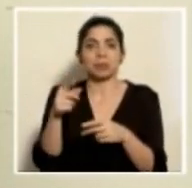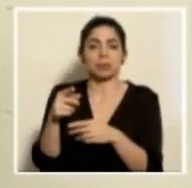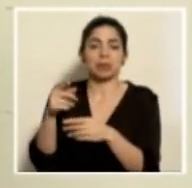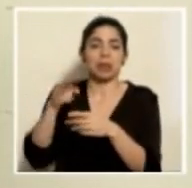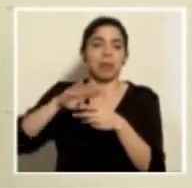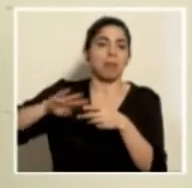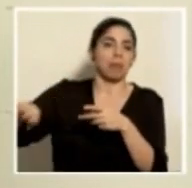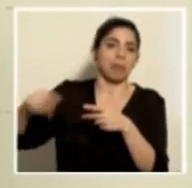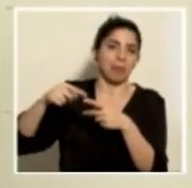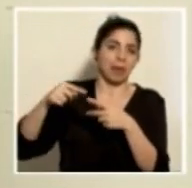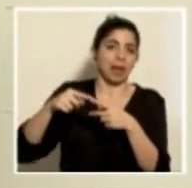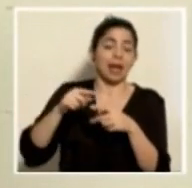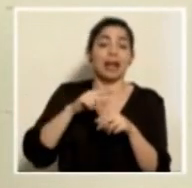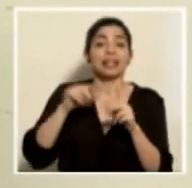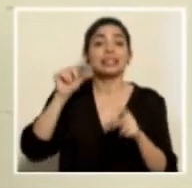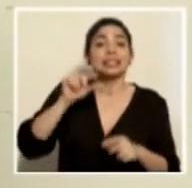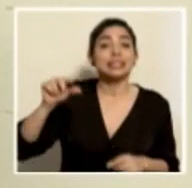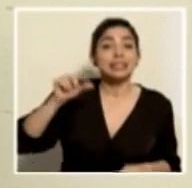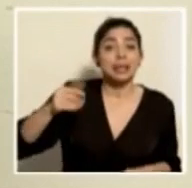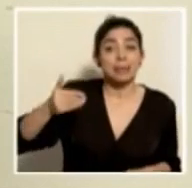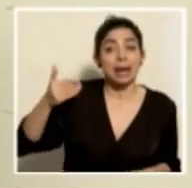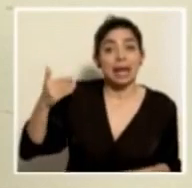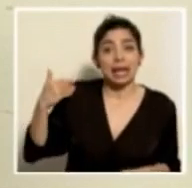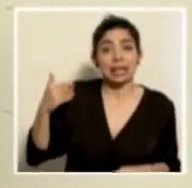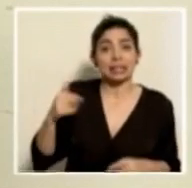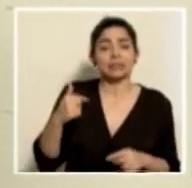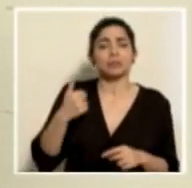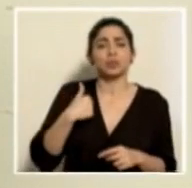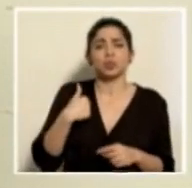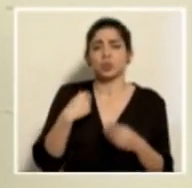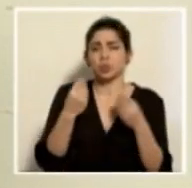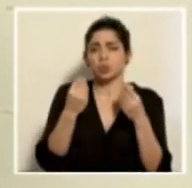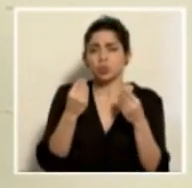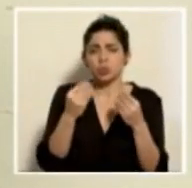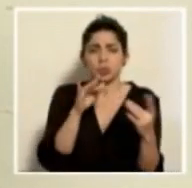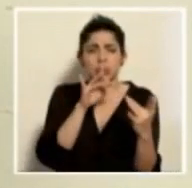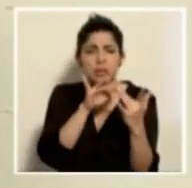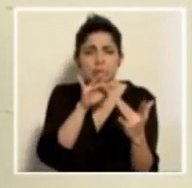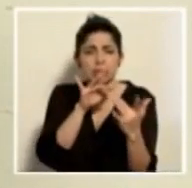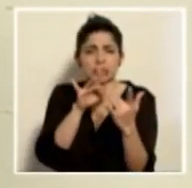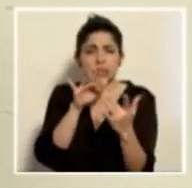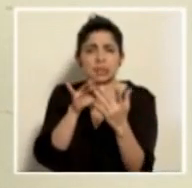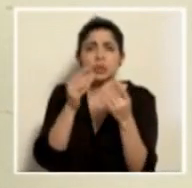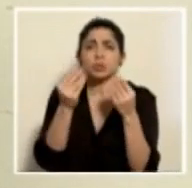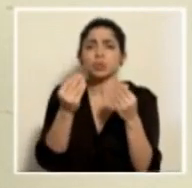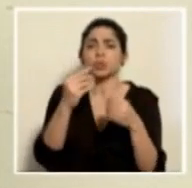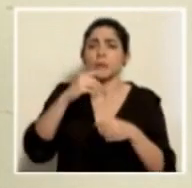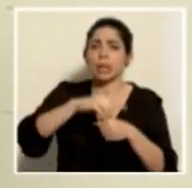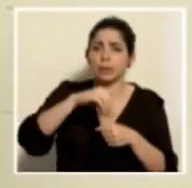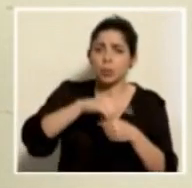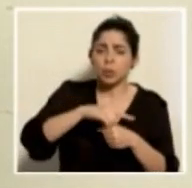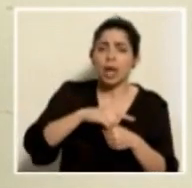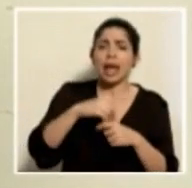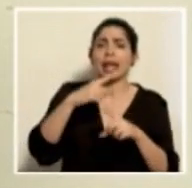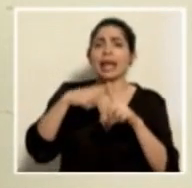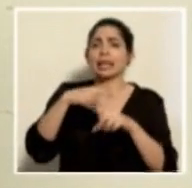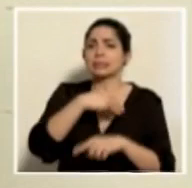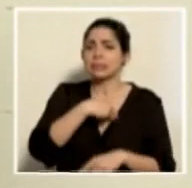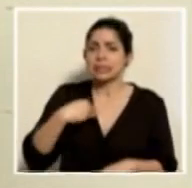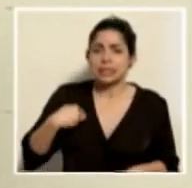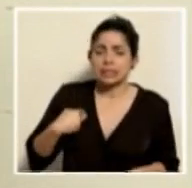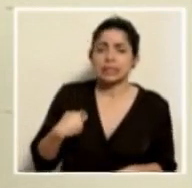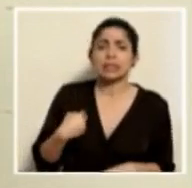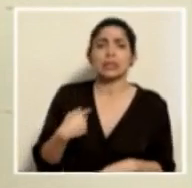Yo en las últimas semanas, incluso más, he estado en mucho contacto con muchos diputados, con